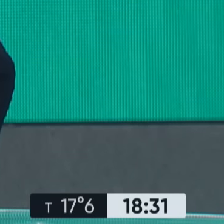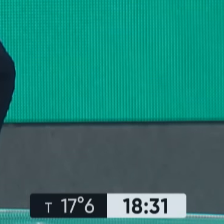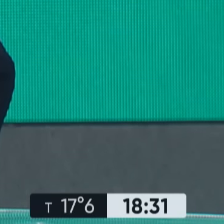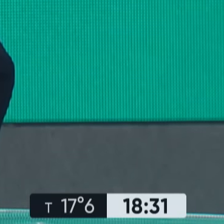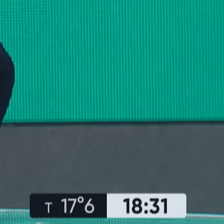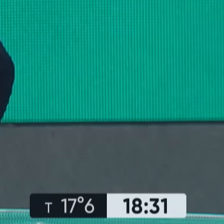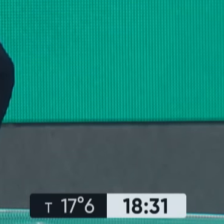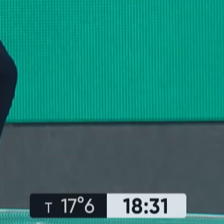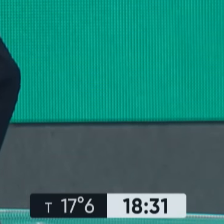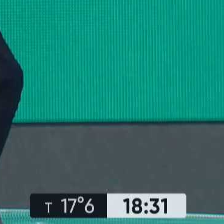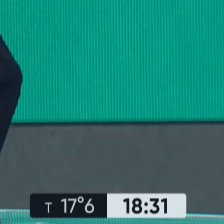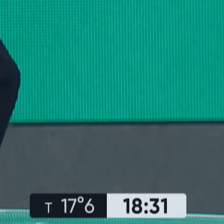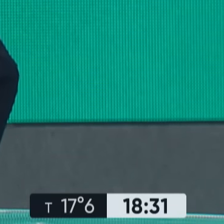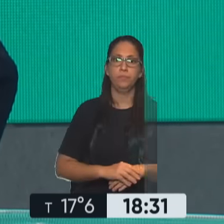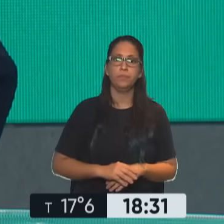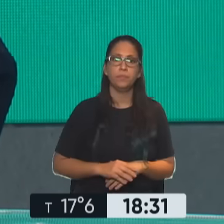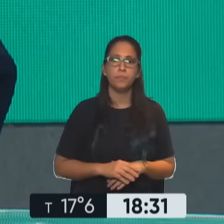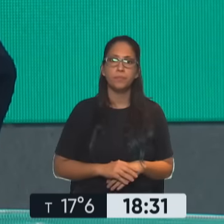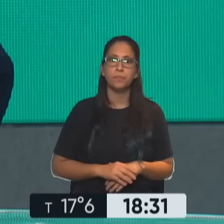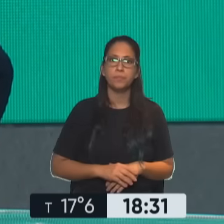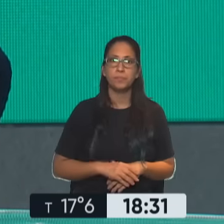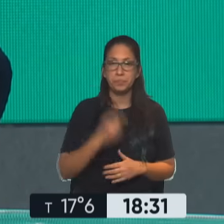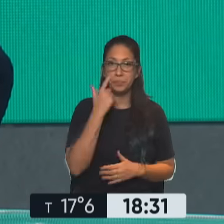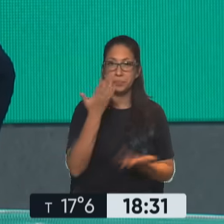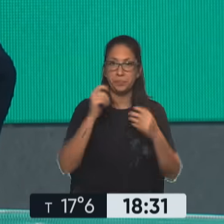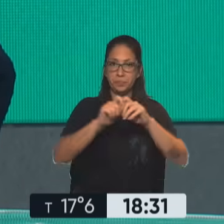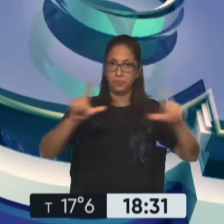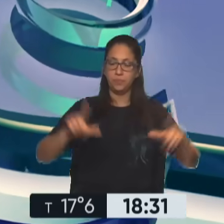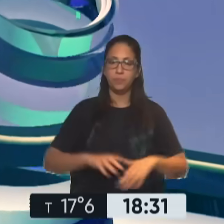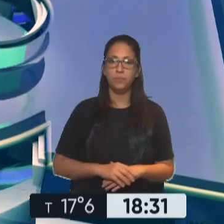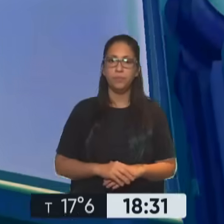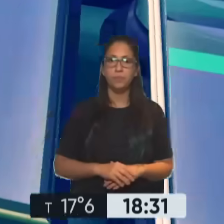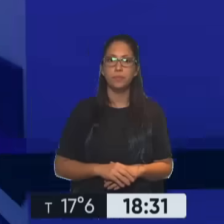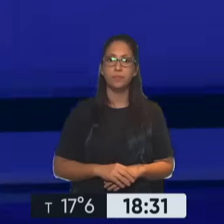otras, como esta muchacha que apareció, mira.